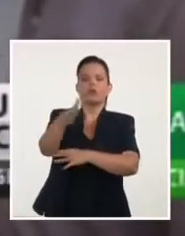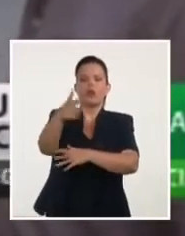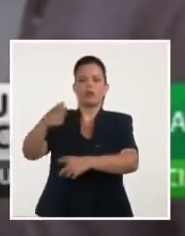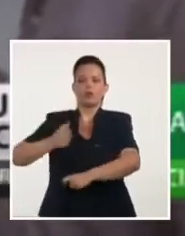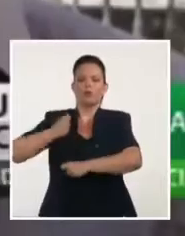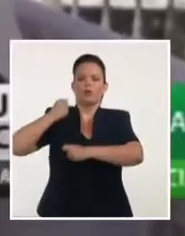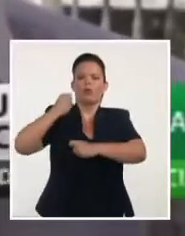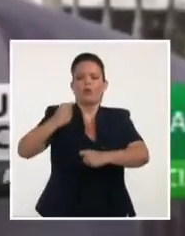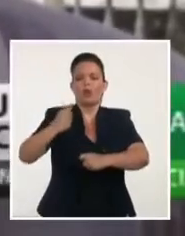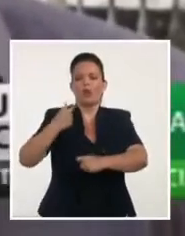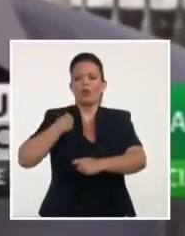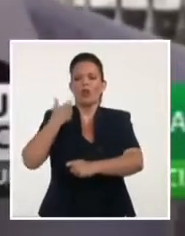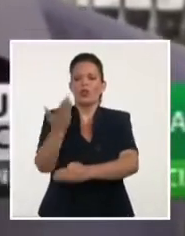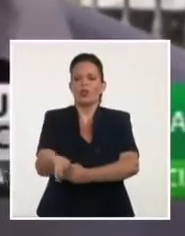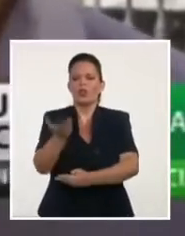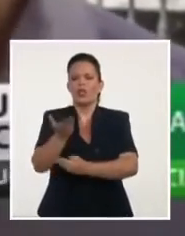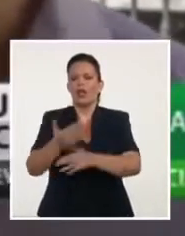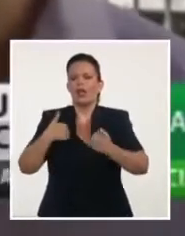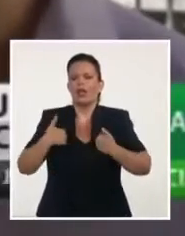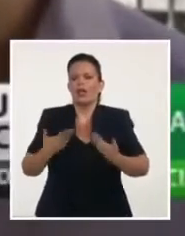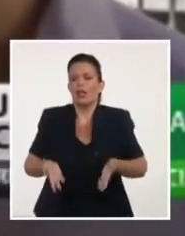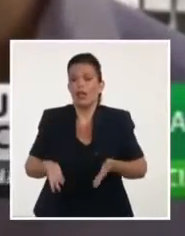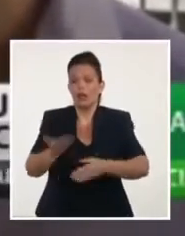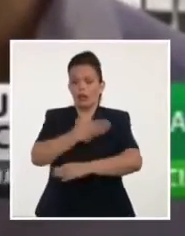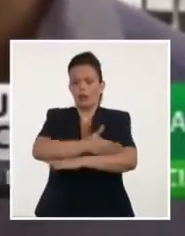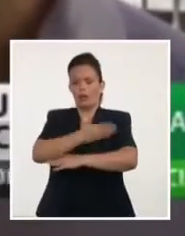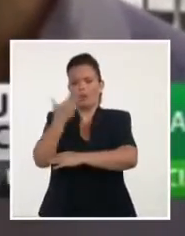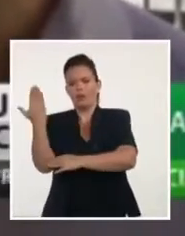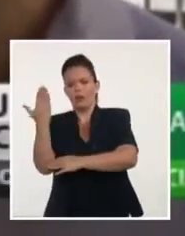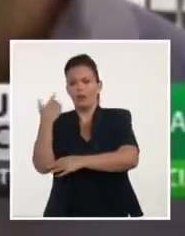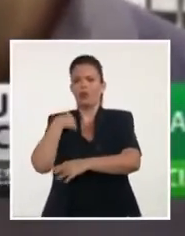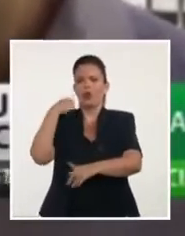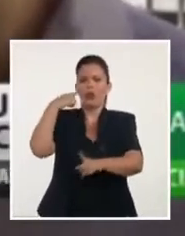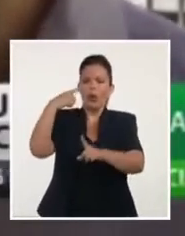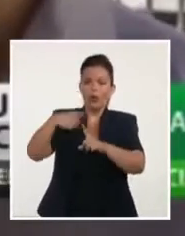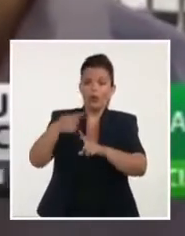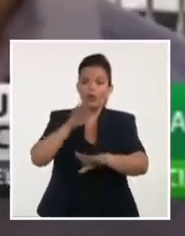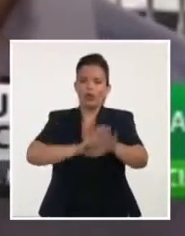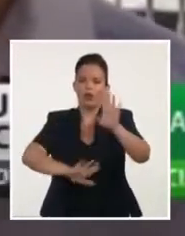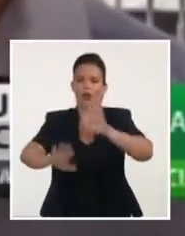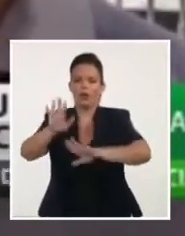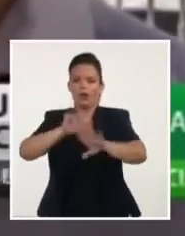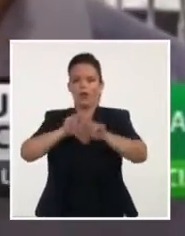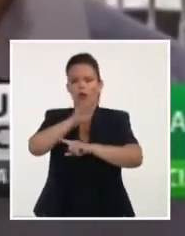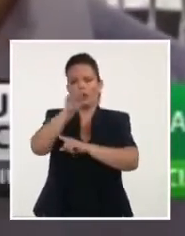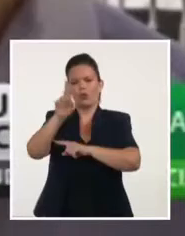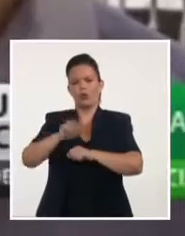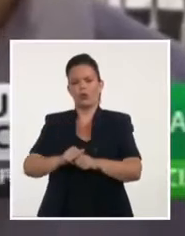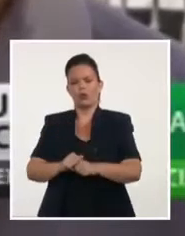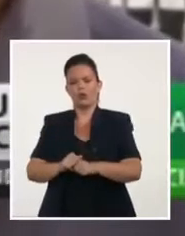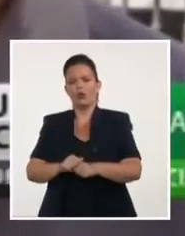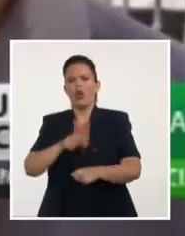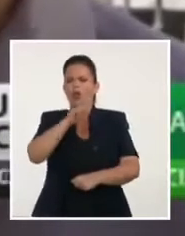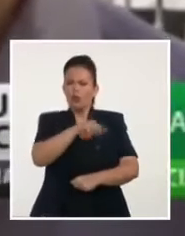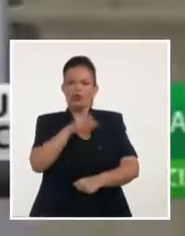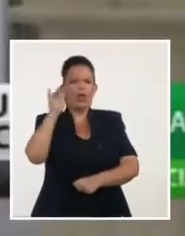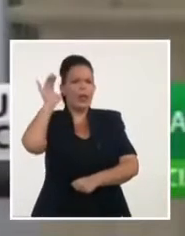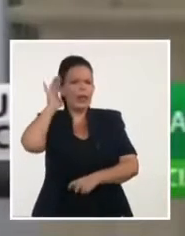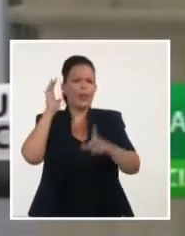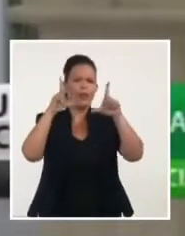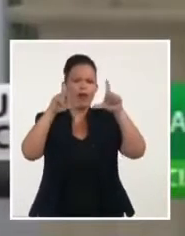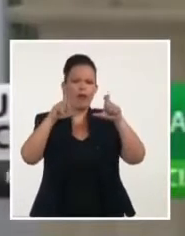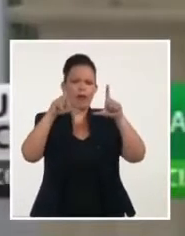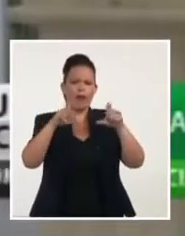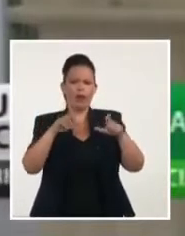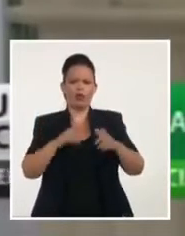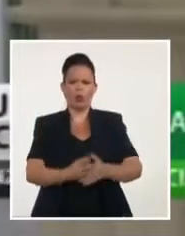a la revolución. ¿Cómo te enteraste que la foto había sido manipulada y cuál fue tu reacción? ¿Cómo reaccionaste en ese momento?